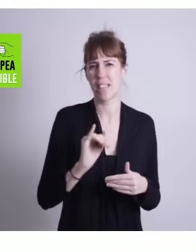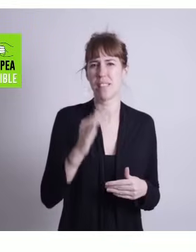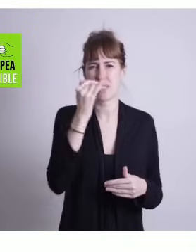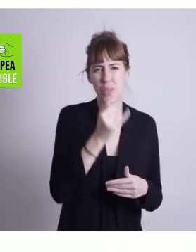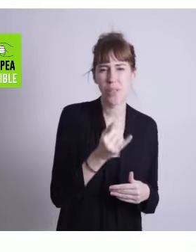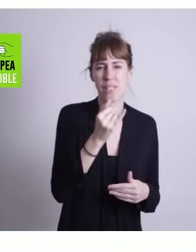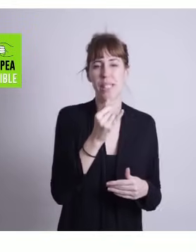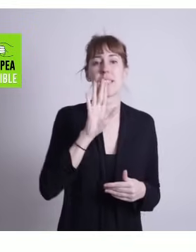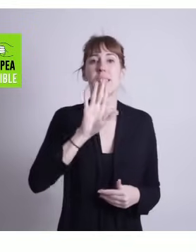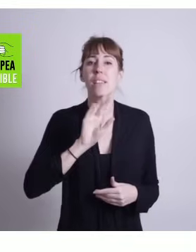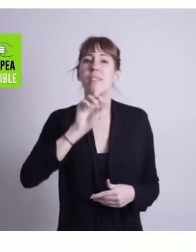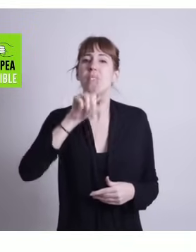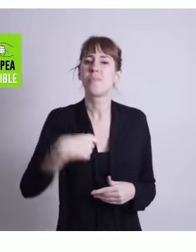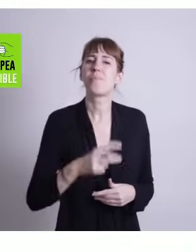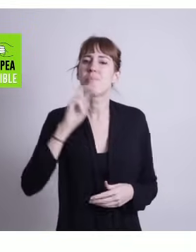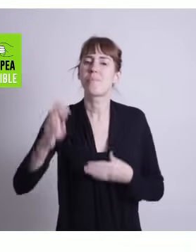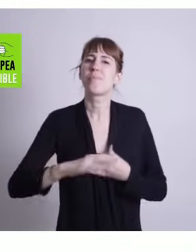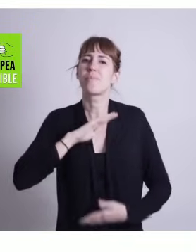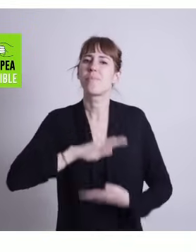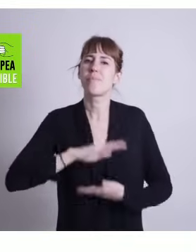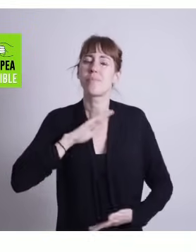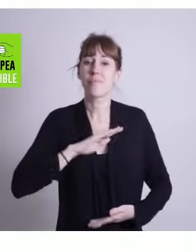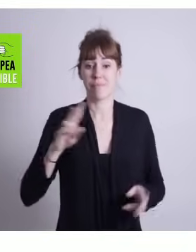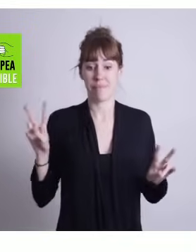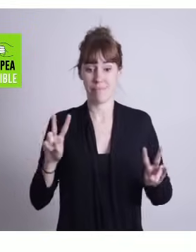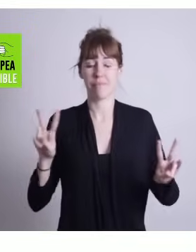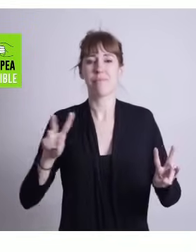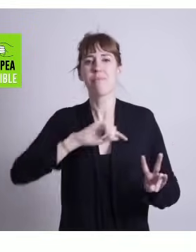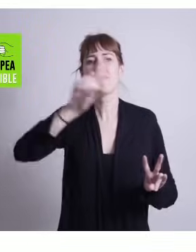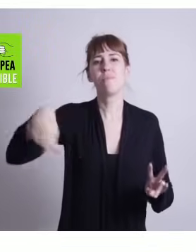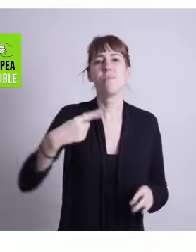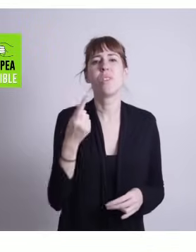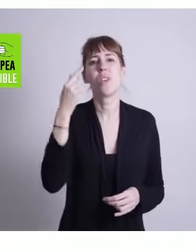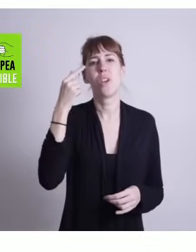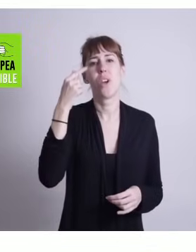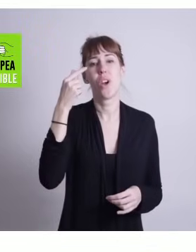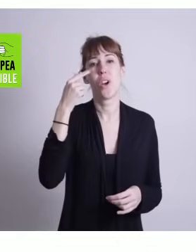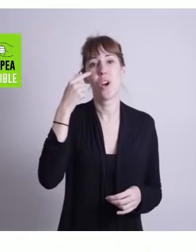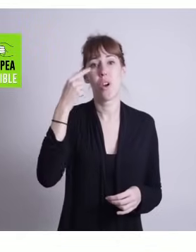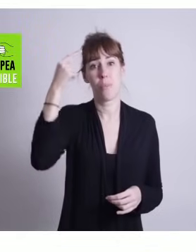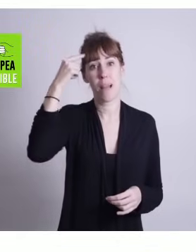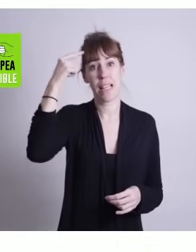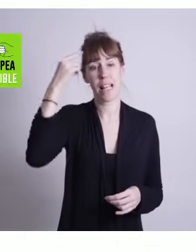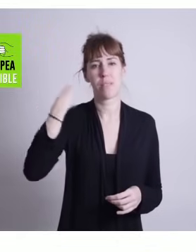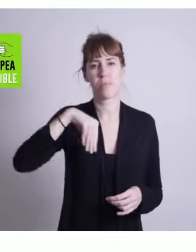Pero luego tenemos la capacidad de activación de nuestro ojo mental, ojo de la mente ojo espiritual, que está en esta zona superior.